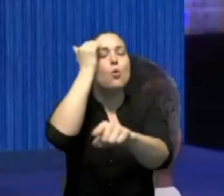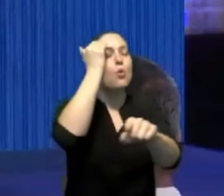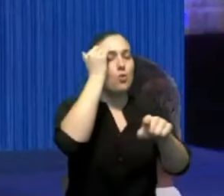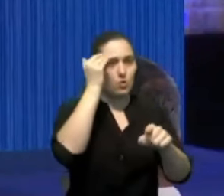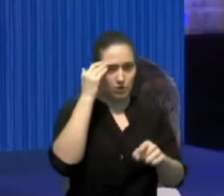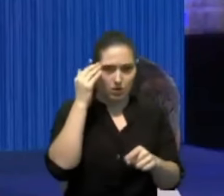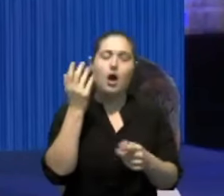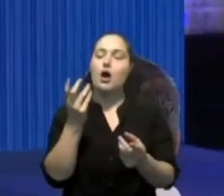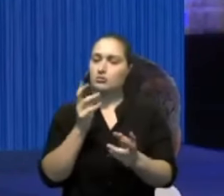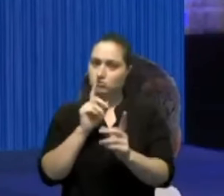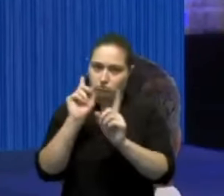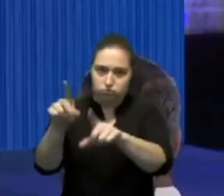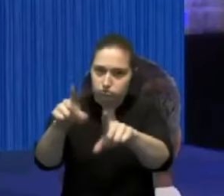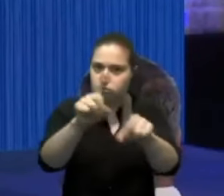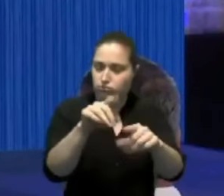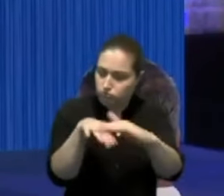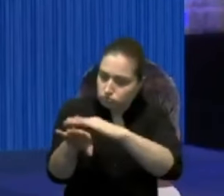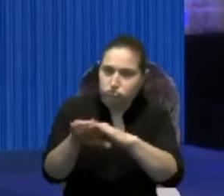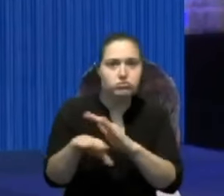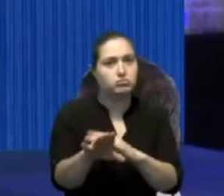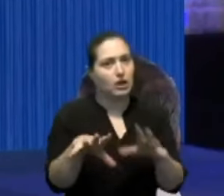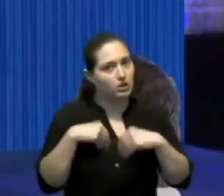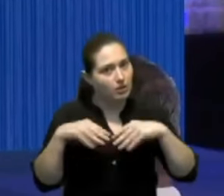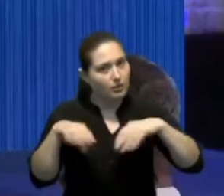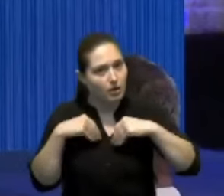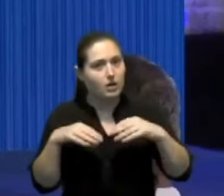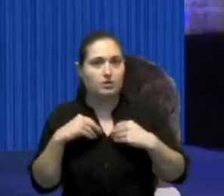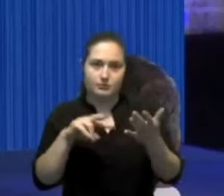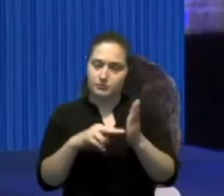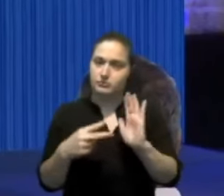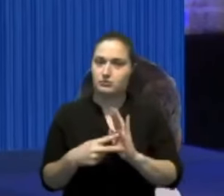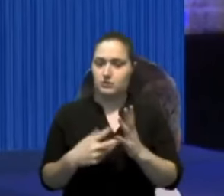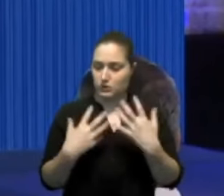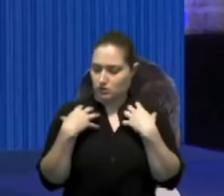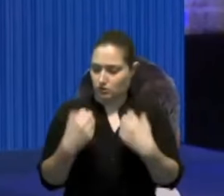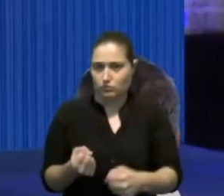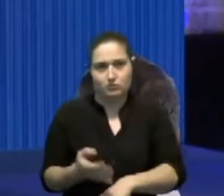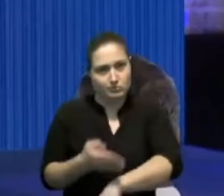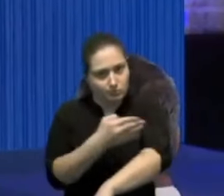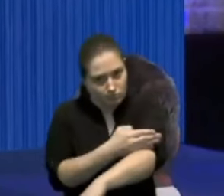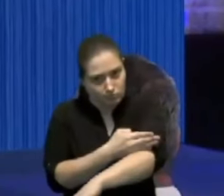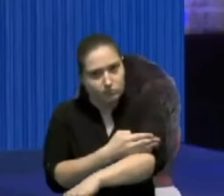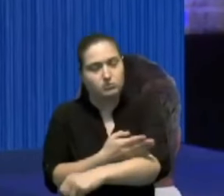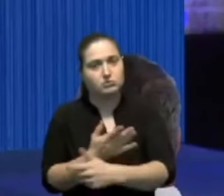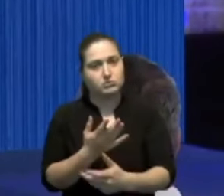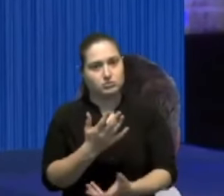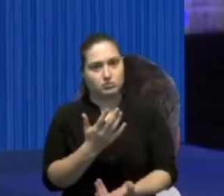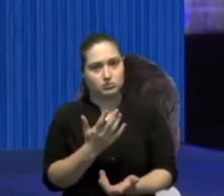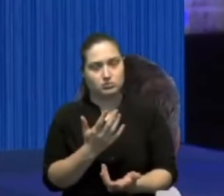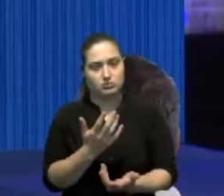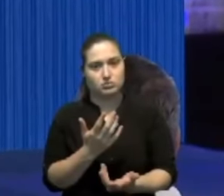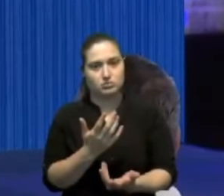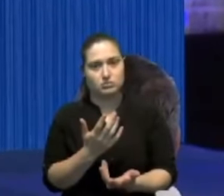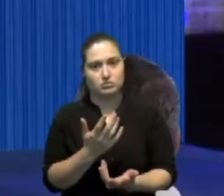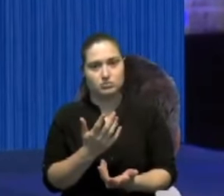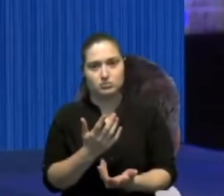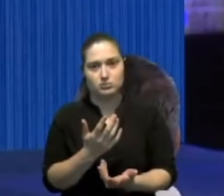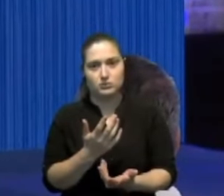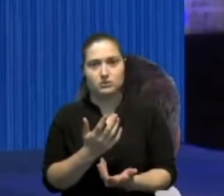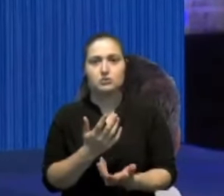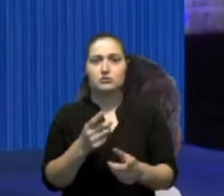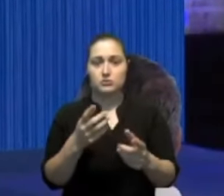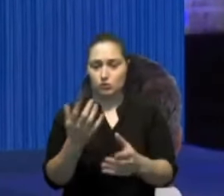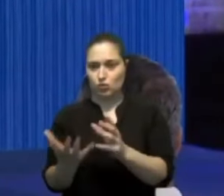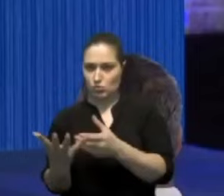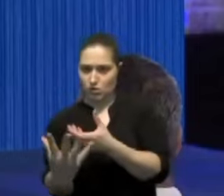poco a poco ir logrando que esa sea la puerta de entrada al sistema de atención de salud para que los recursos